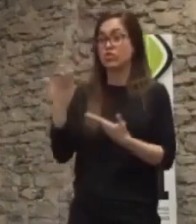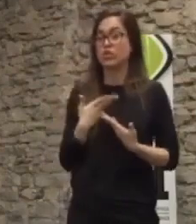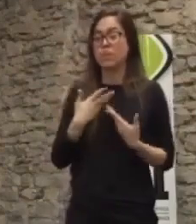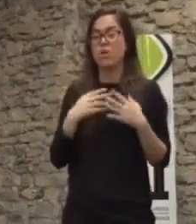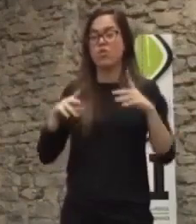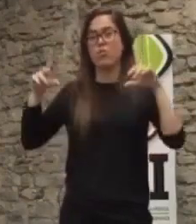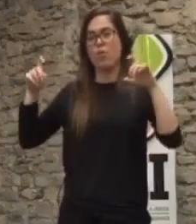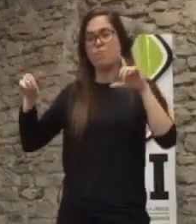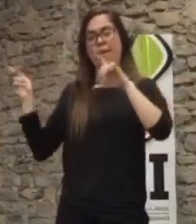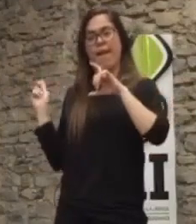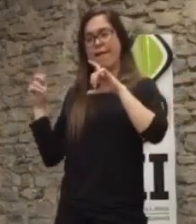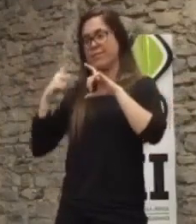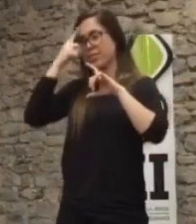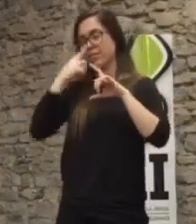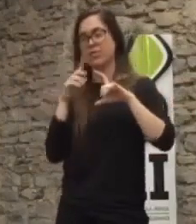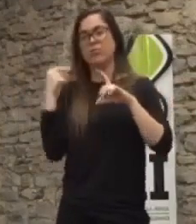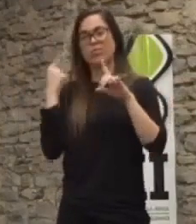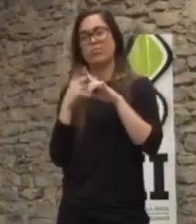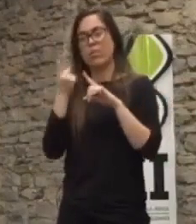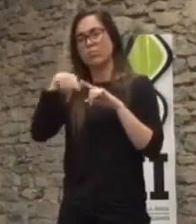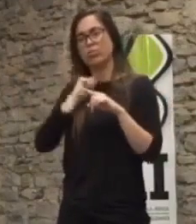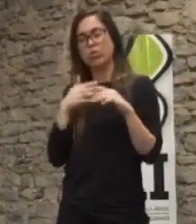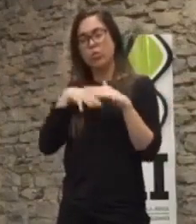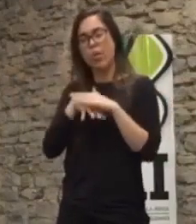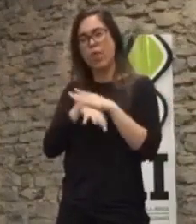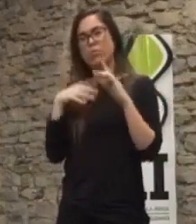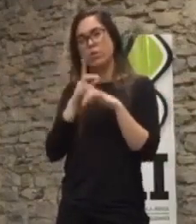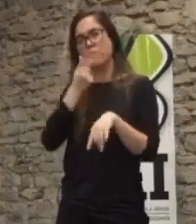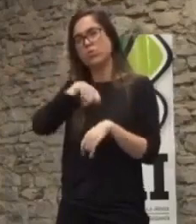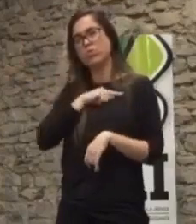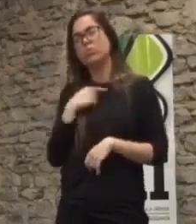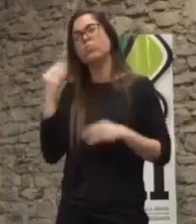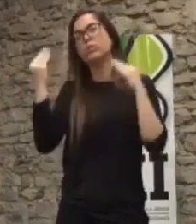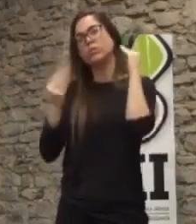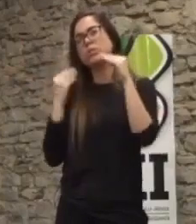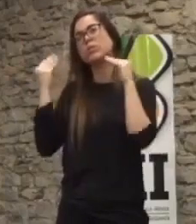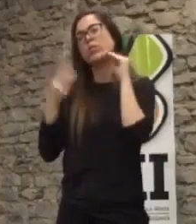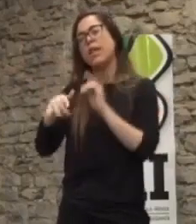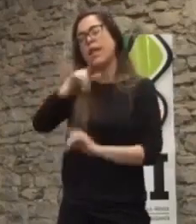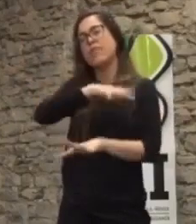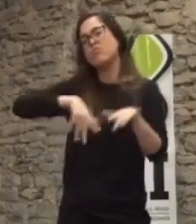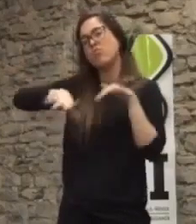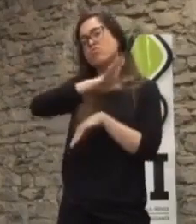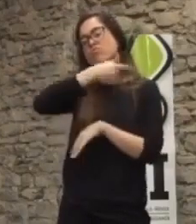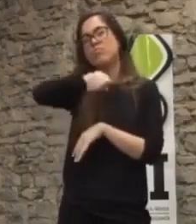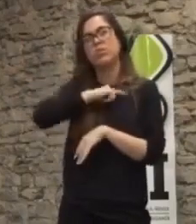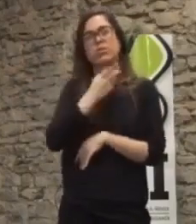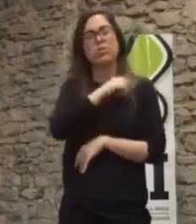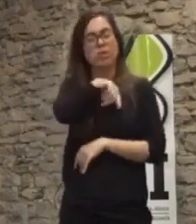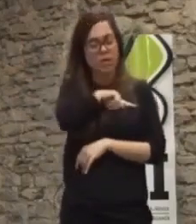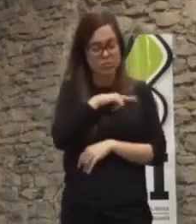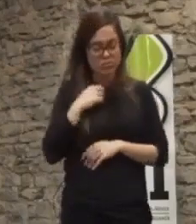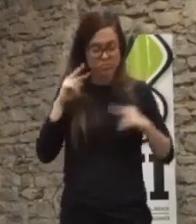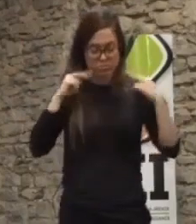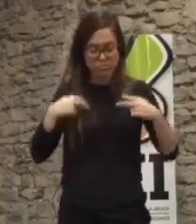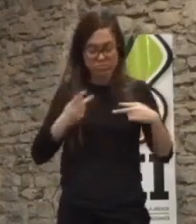esta imagen para que podáis reflexionar cada una y cada uno en vuestros entornos sobre qué construcciones hacemos cada una y cada uno